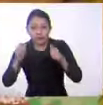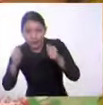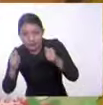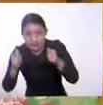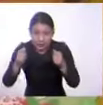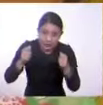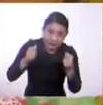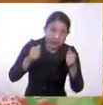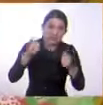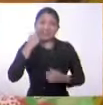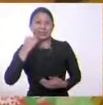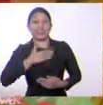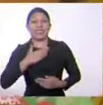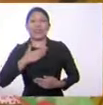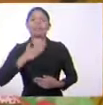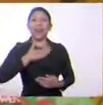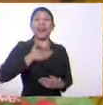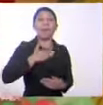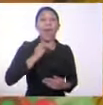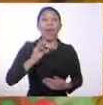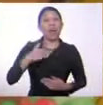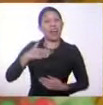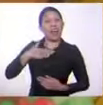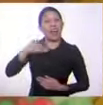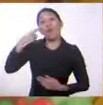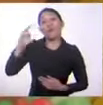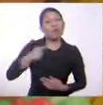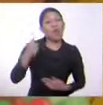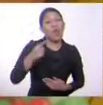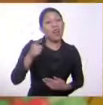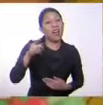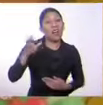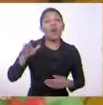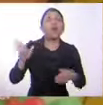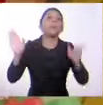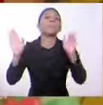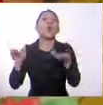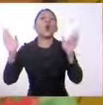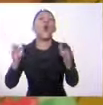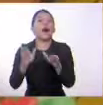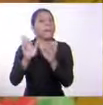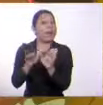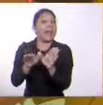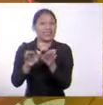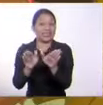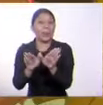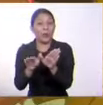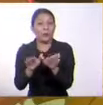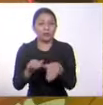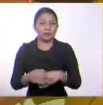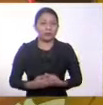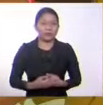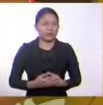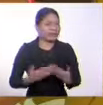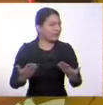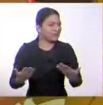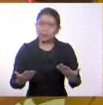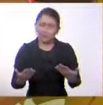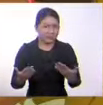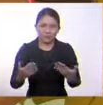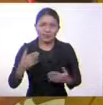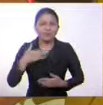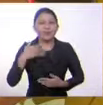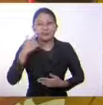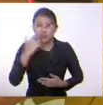Candelario, vení. Mejor vamos a buscarlas volando como mariposa. Pero yo quiero ver de cerca